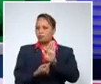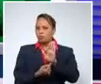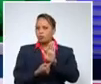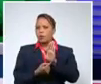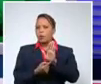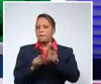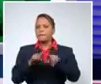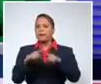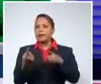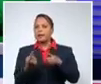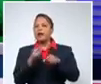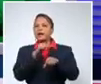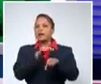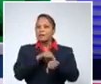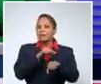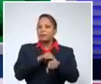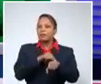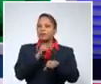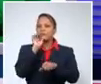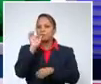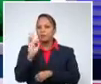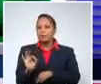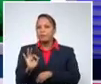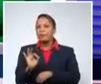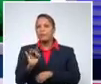momento hay un